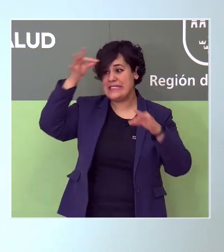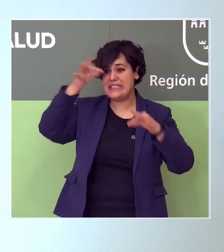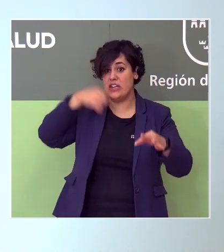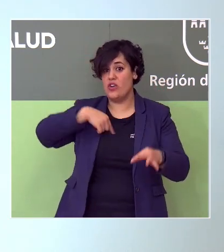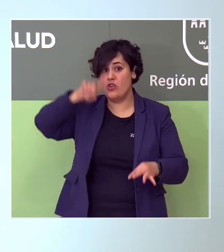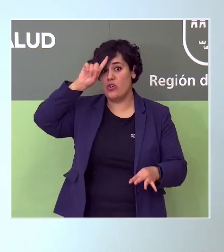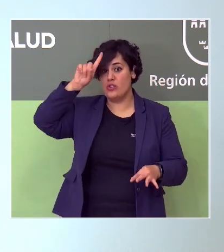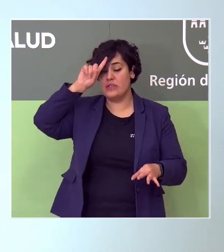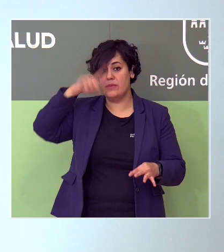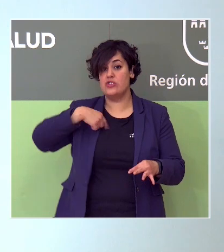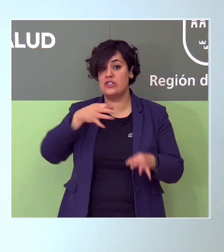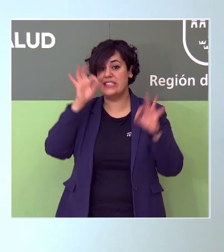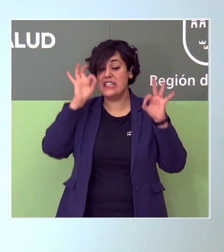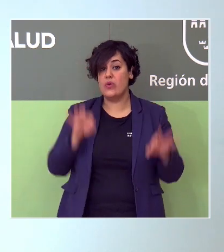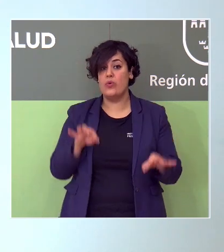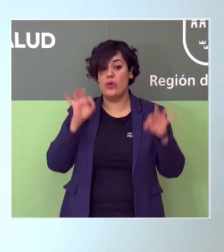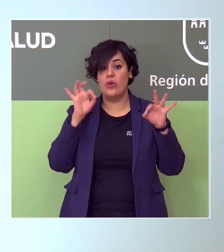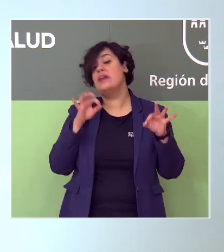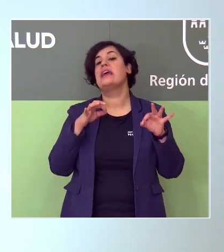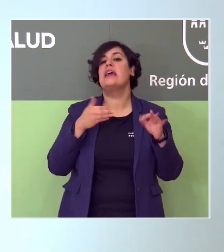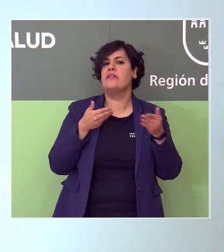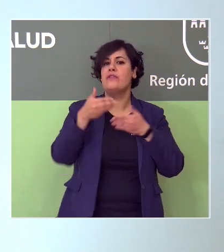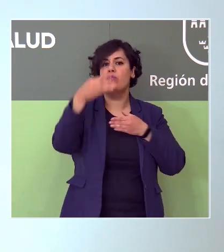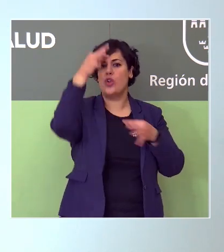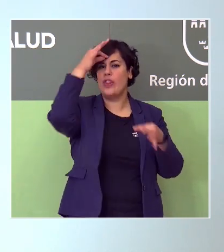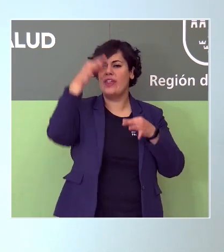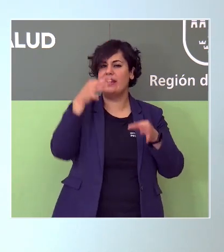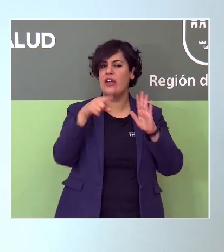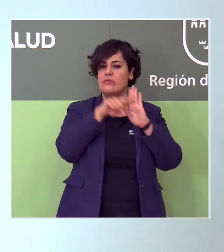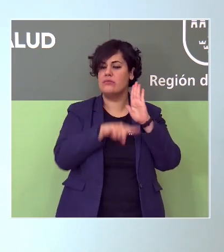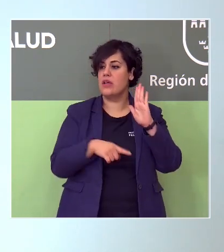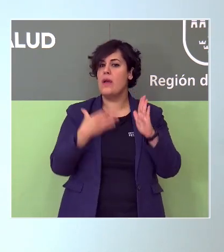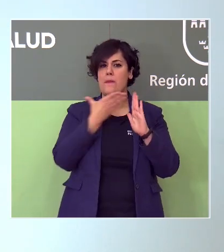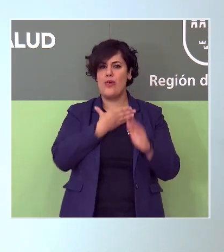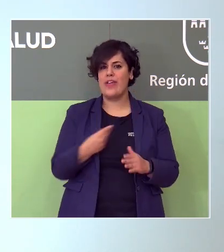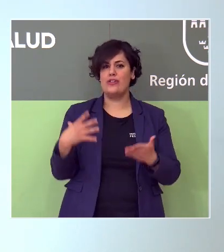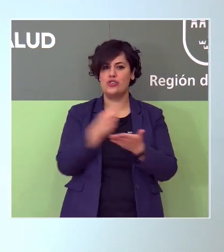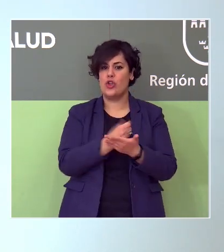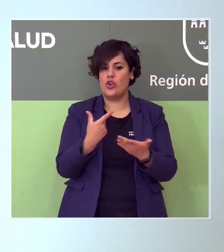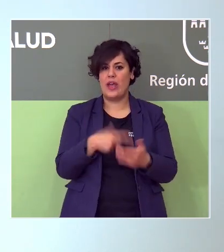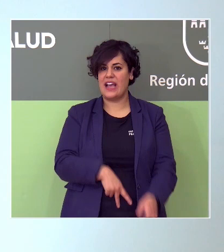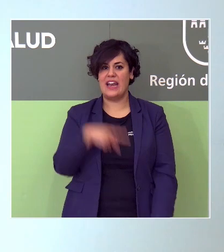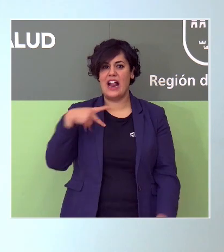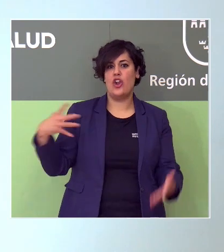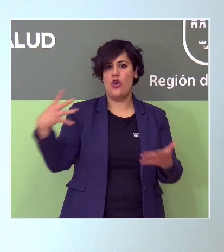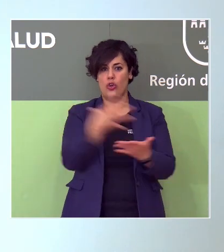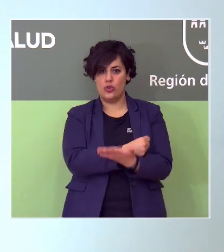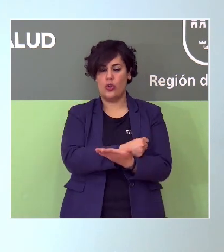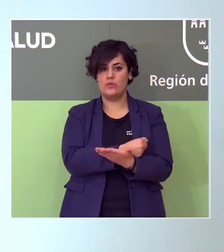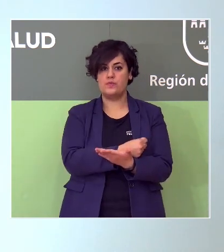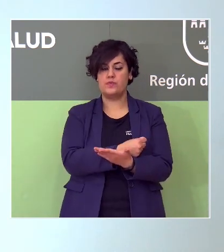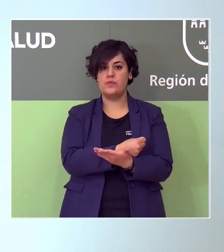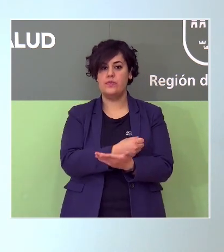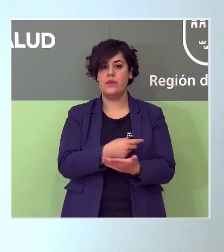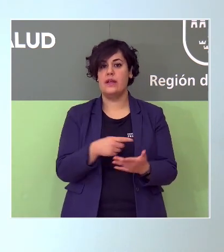pero bueno, que seguro que se los podemos dar con detalle, no los murcianos, sino las personas que han pasado por la UCI nuestra. Yo creo que aquí no es tema de murcianos